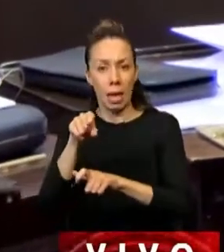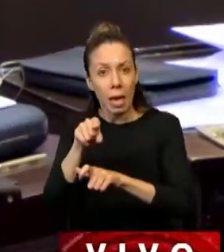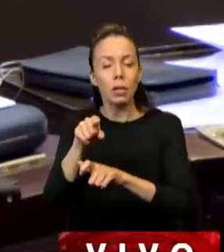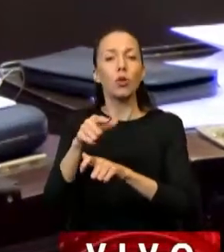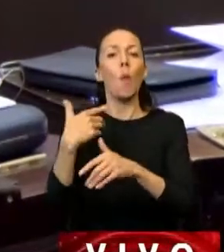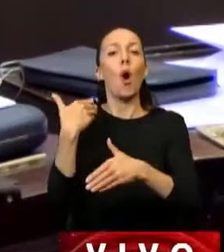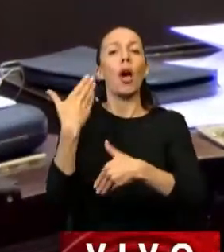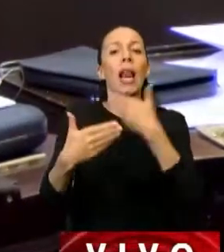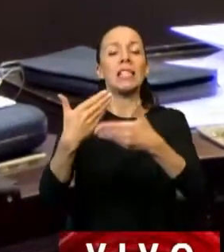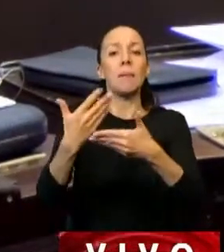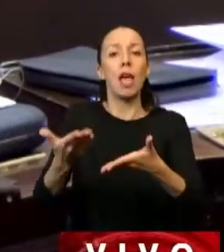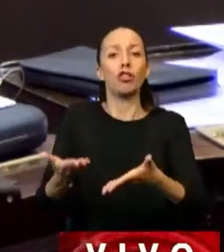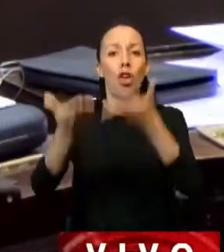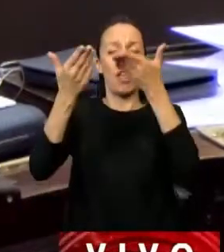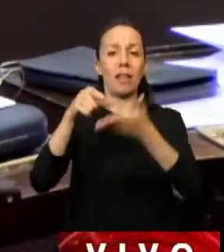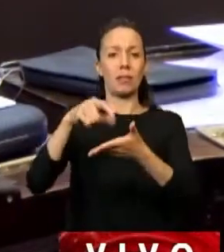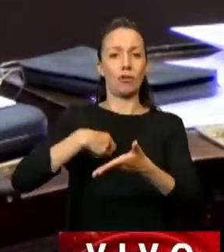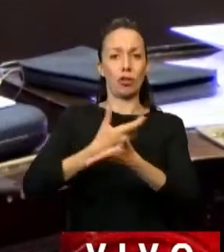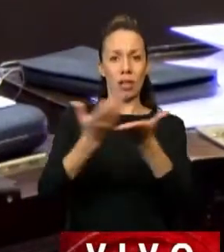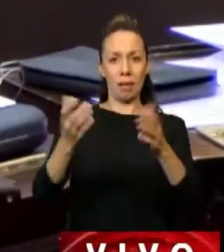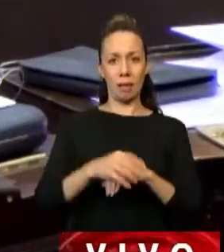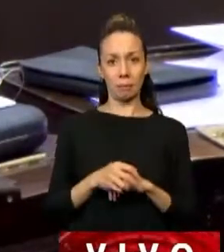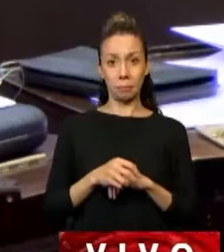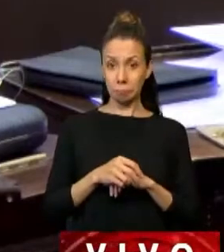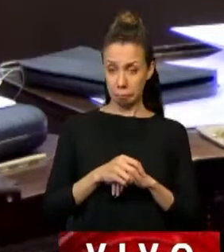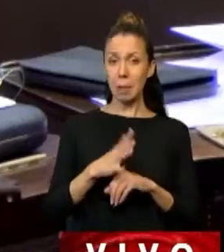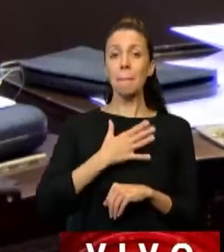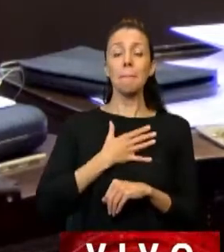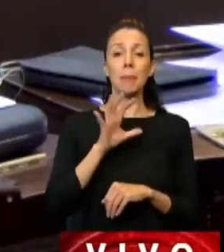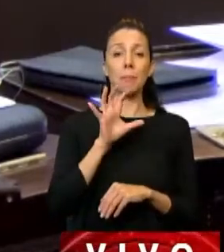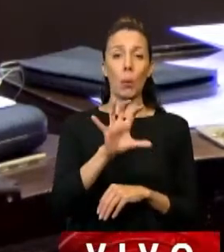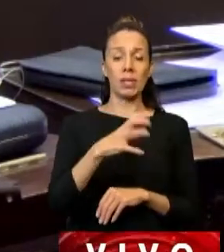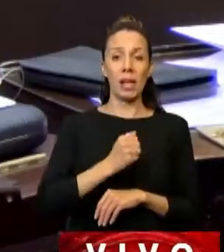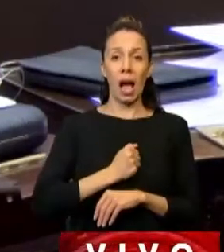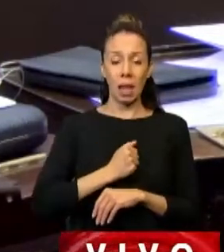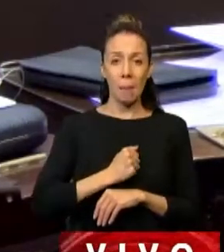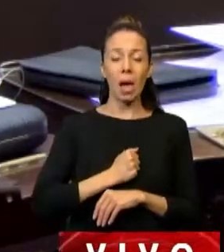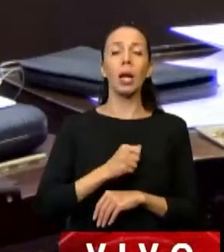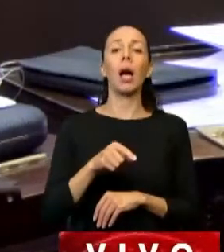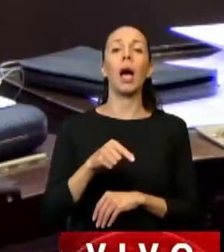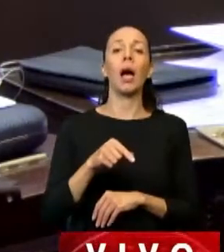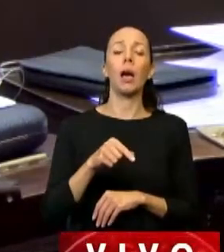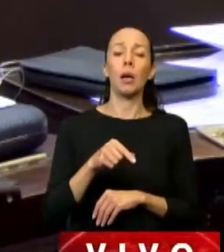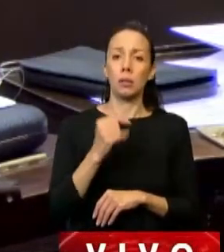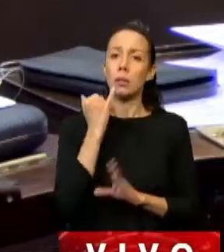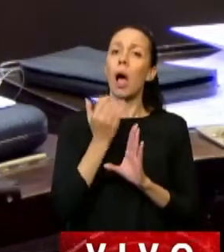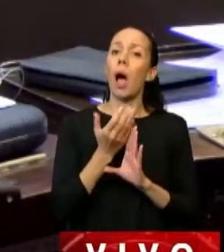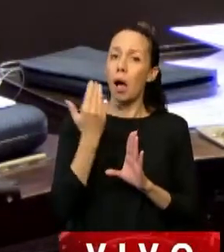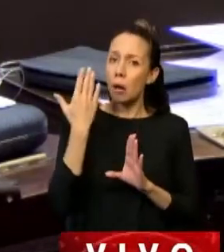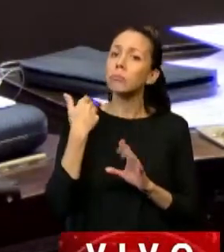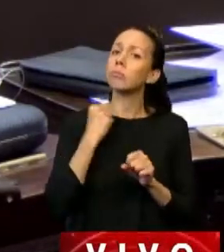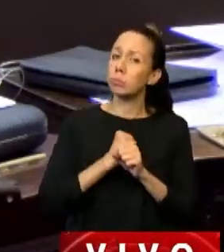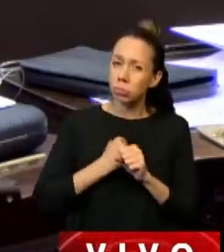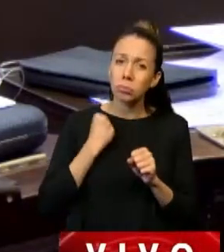social. Y hablo por Catamarca, porque Catamarca es una provincia que viene trabajando y